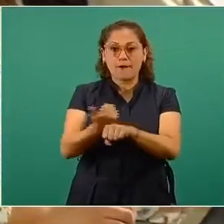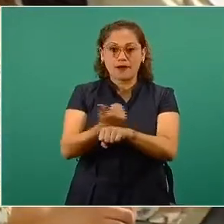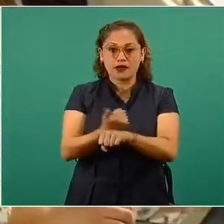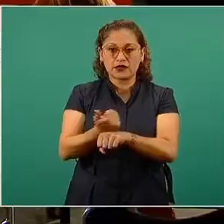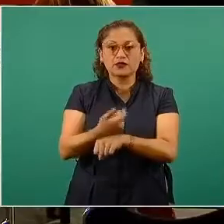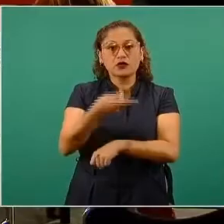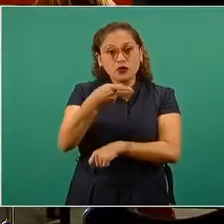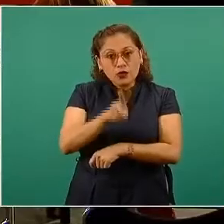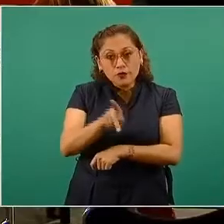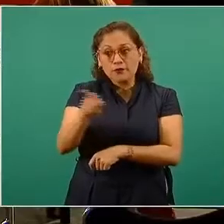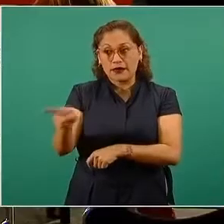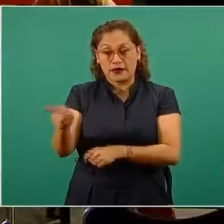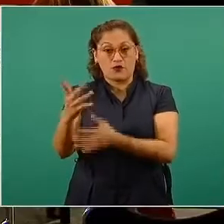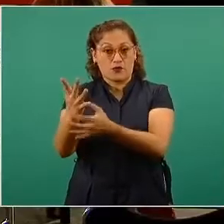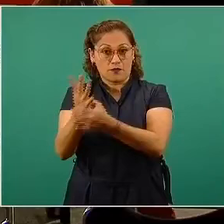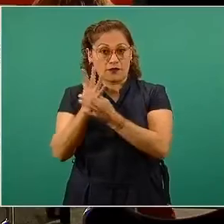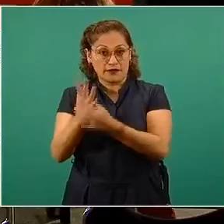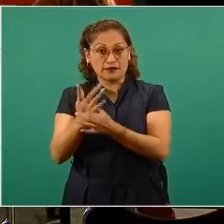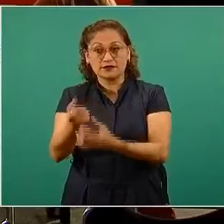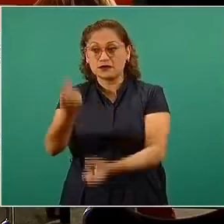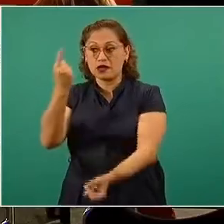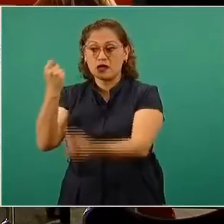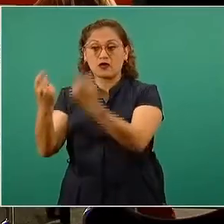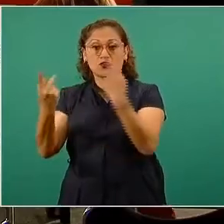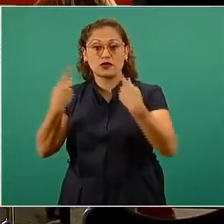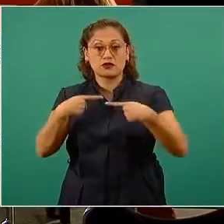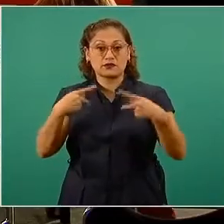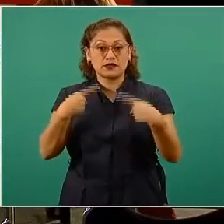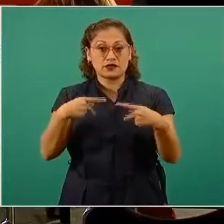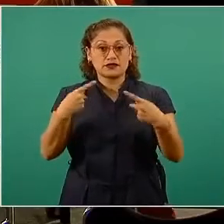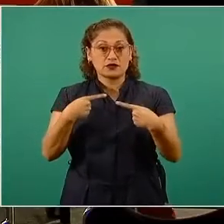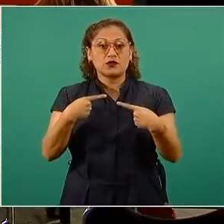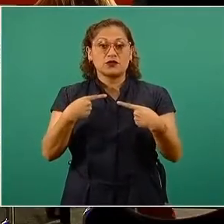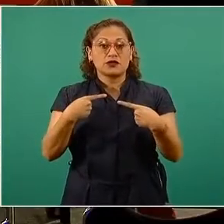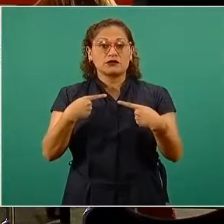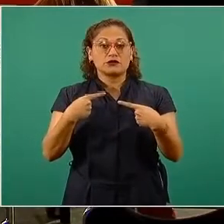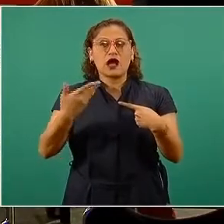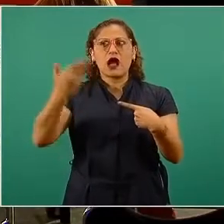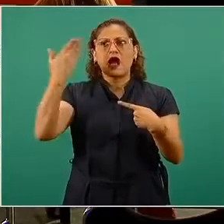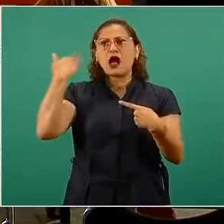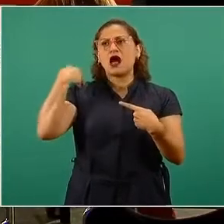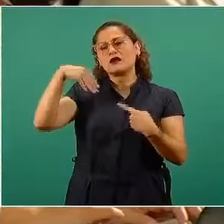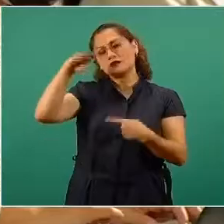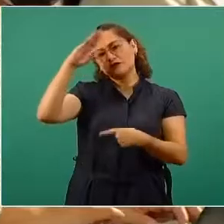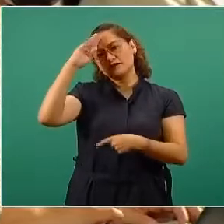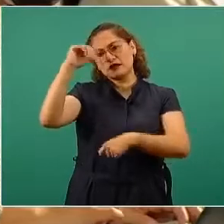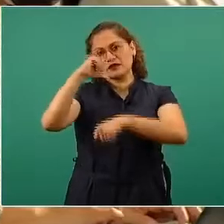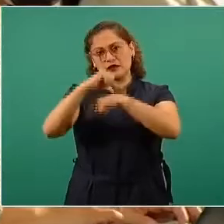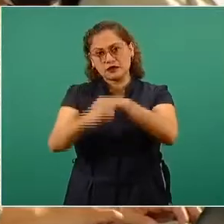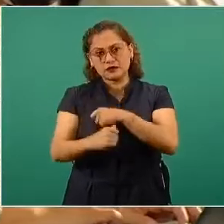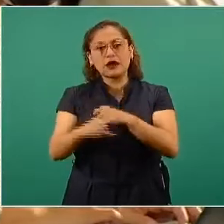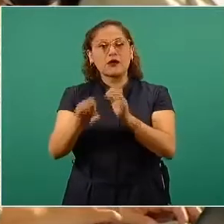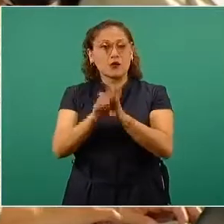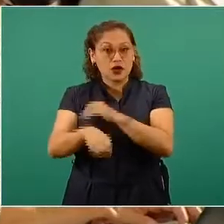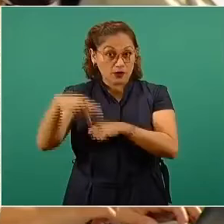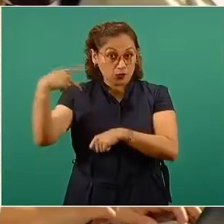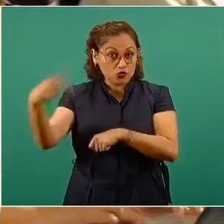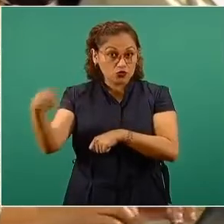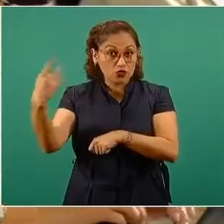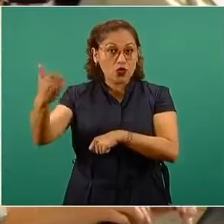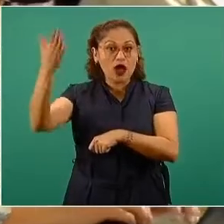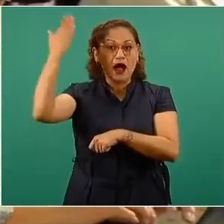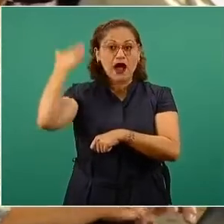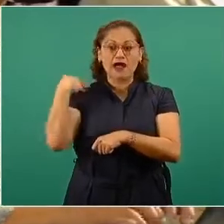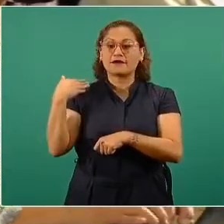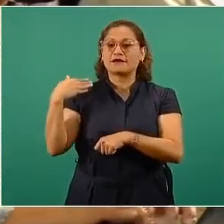que hay personas que se le iban a hacer alguna operación. En este caso a esta persona le iban a hacer una histerectomía